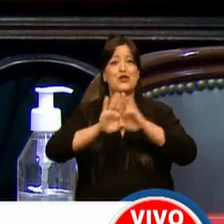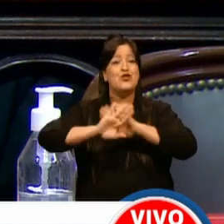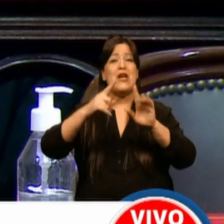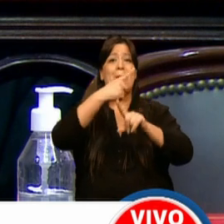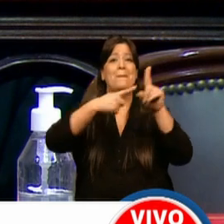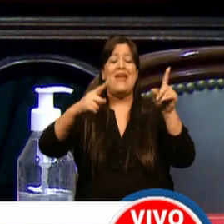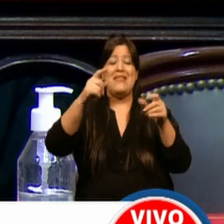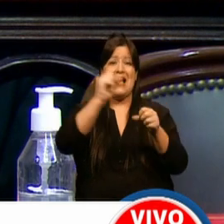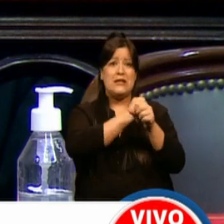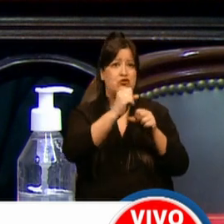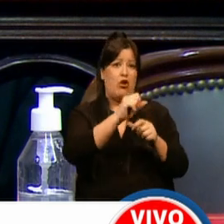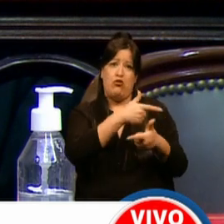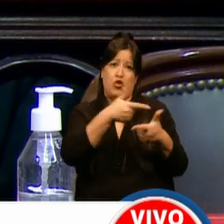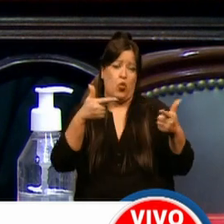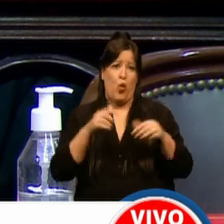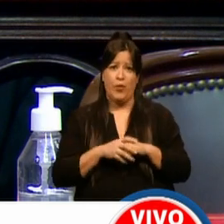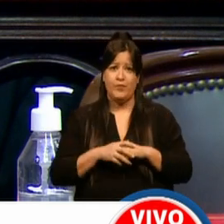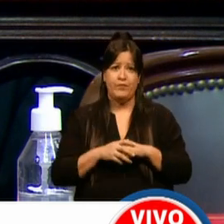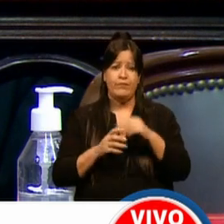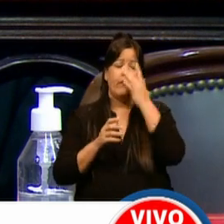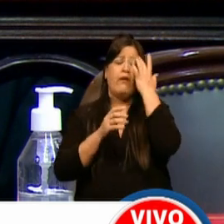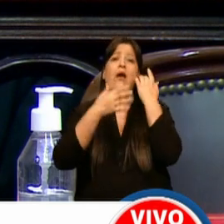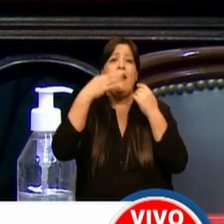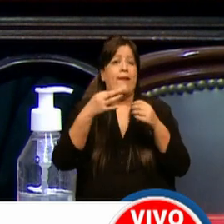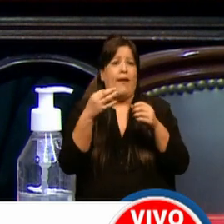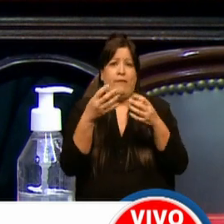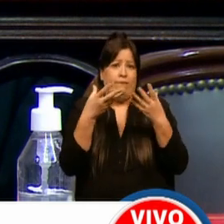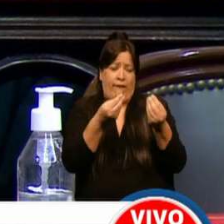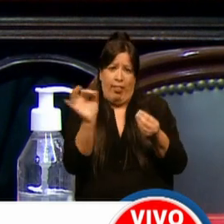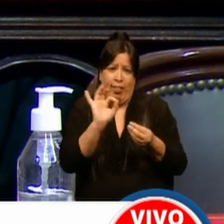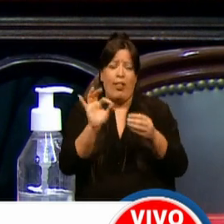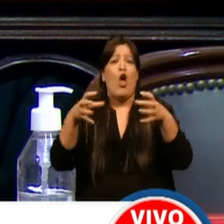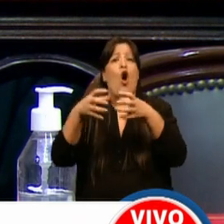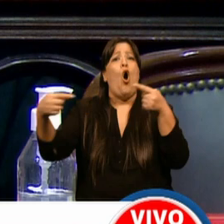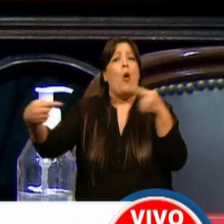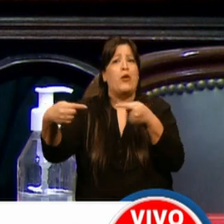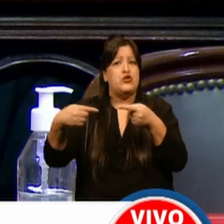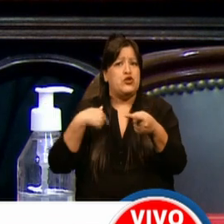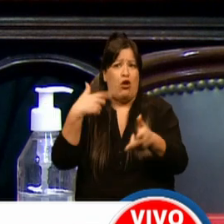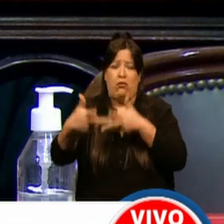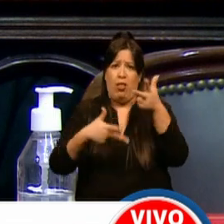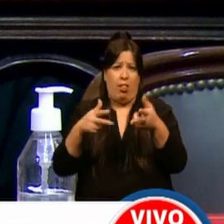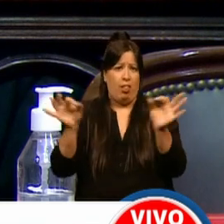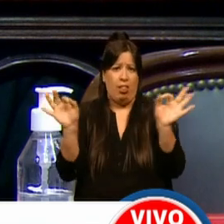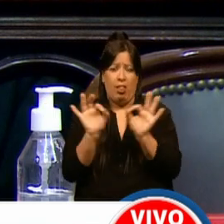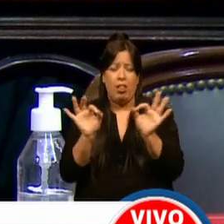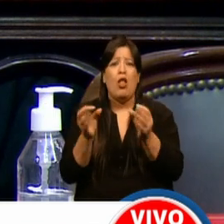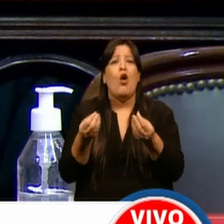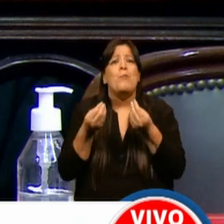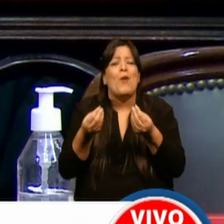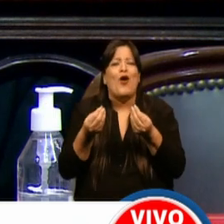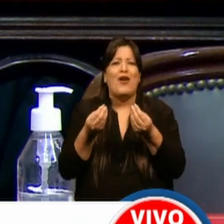no lo tuvo no fue acompañado y conversado con la oposición justamente para